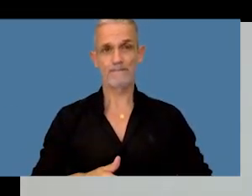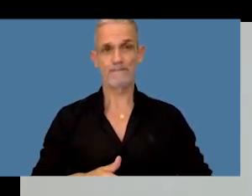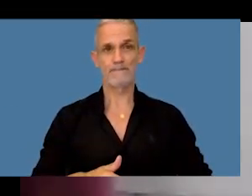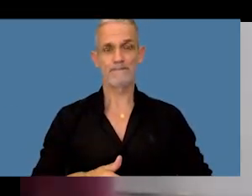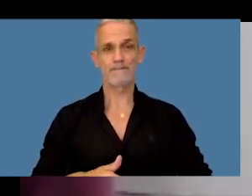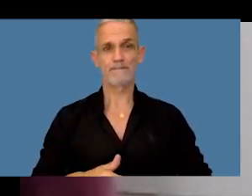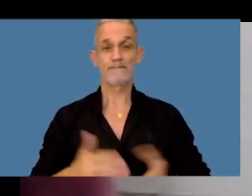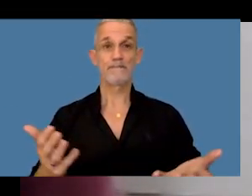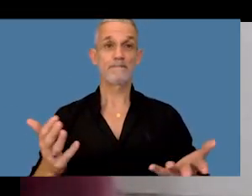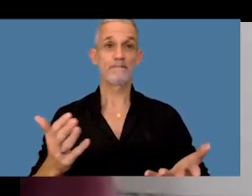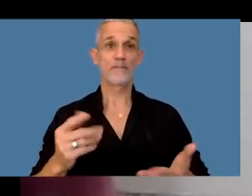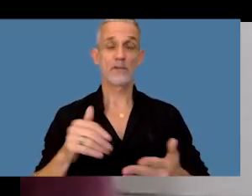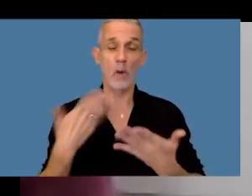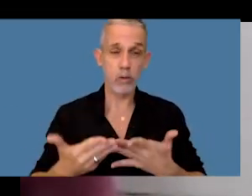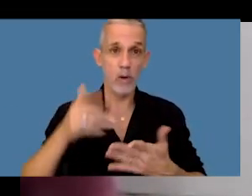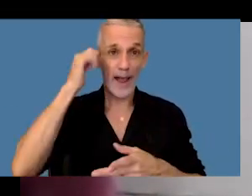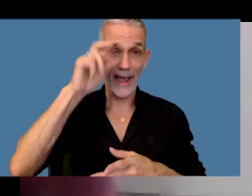Y se me desmayó Gerardo.